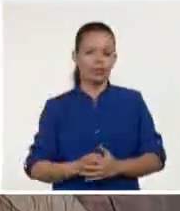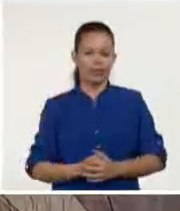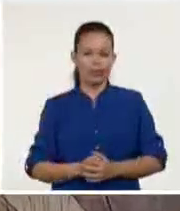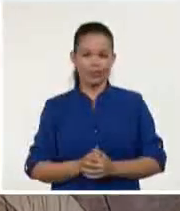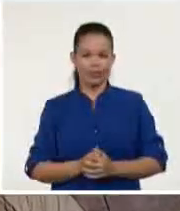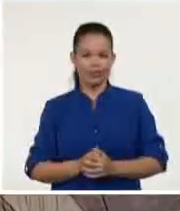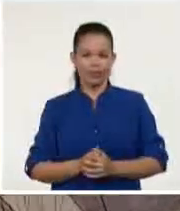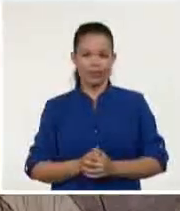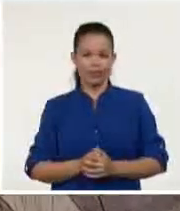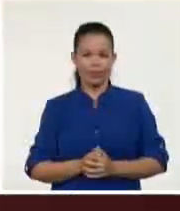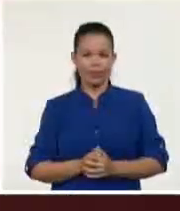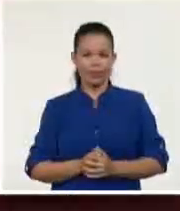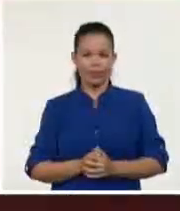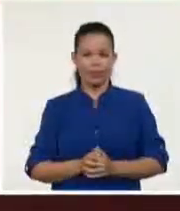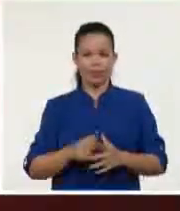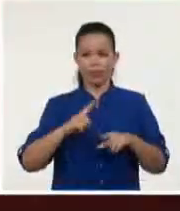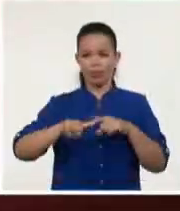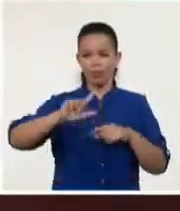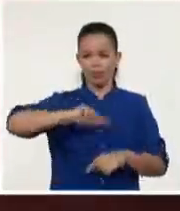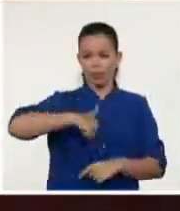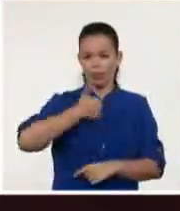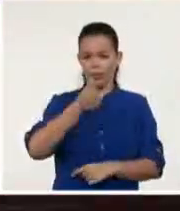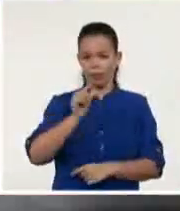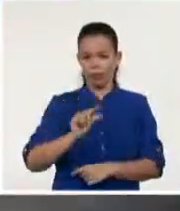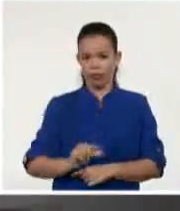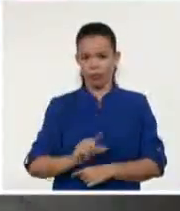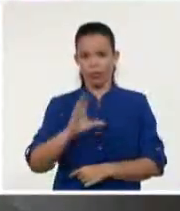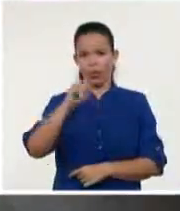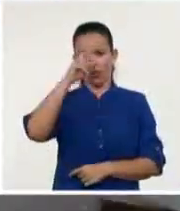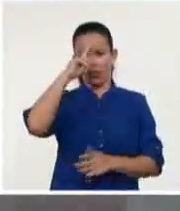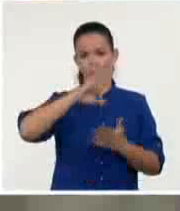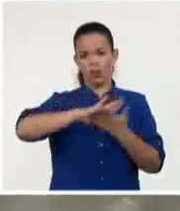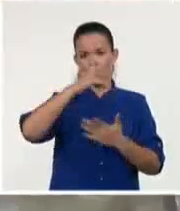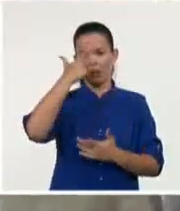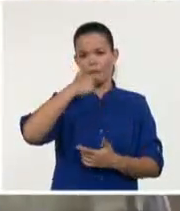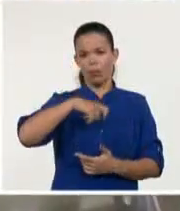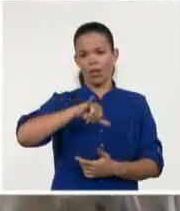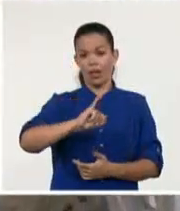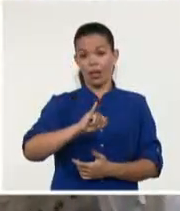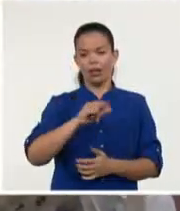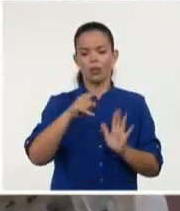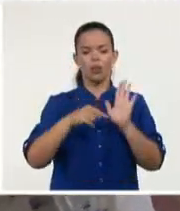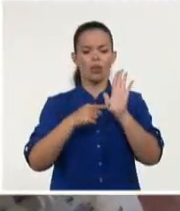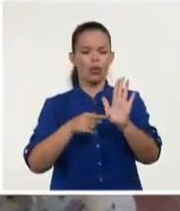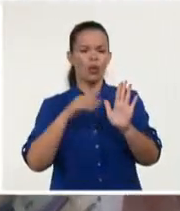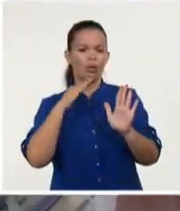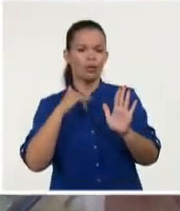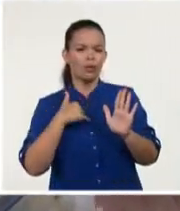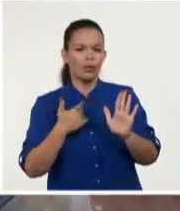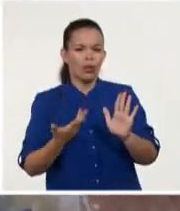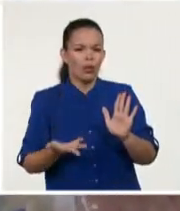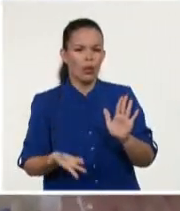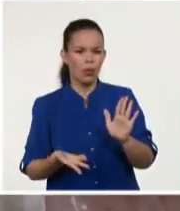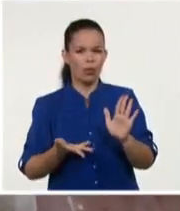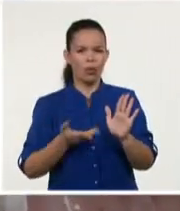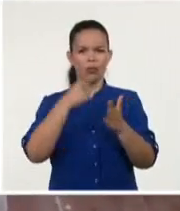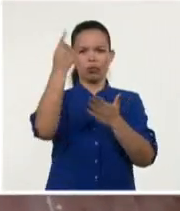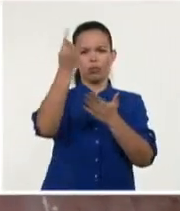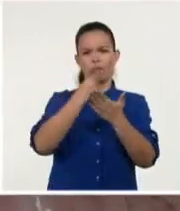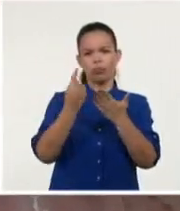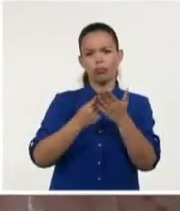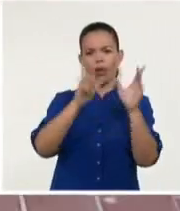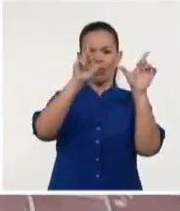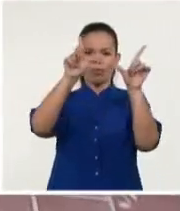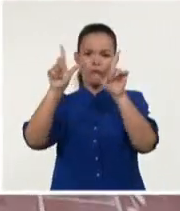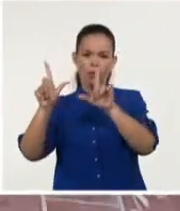La artista May Reguera expone Vida en el Centro de Desarrollo de las Artes Visuales. Exhibe las obras El Mural de Mitos,